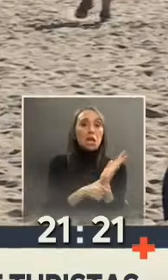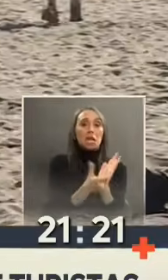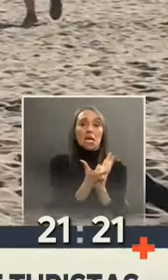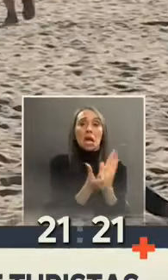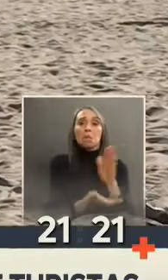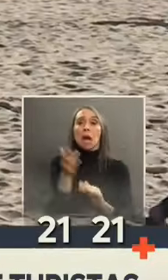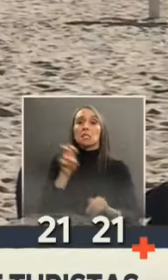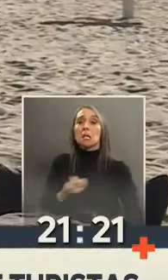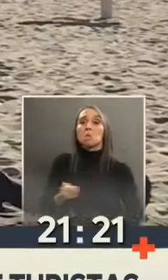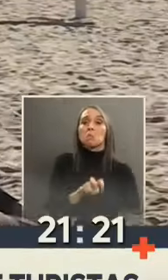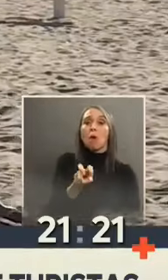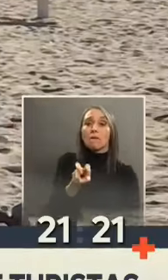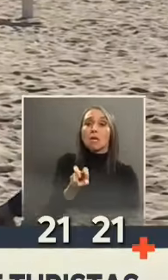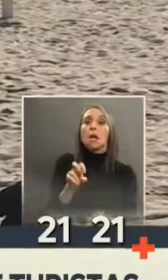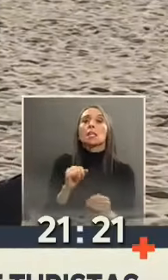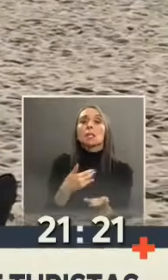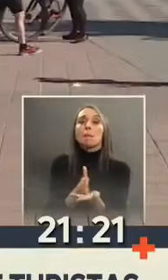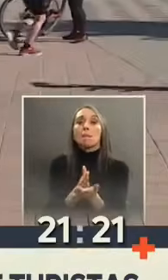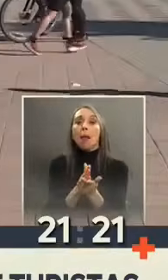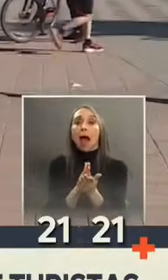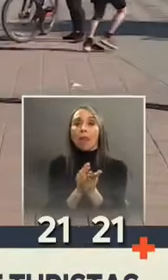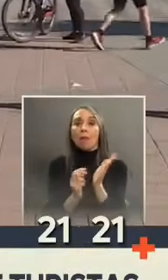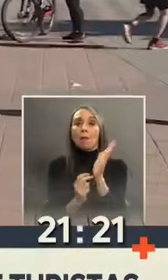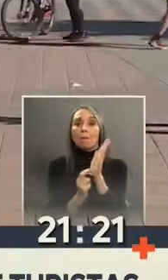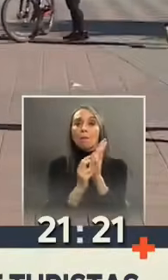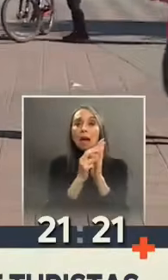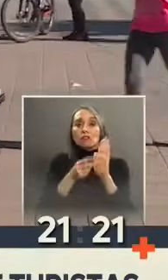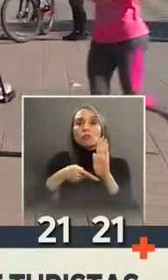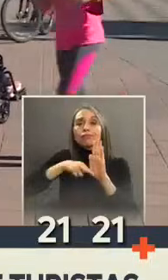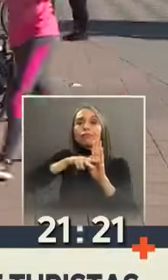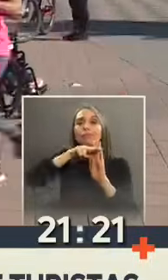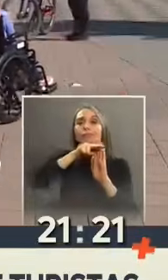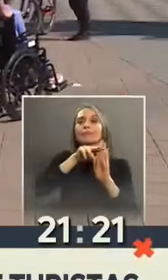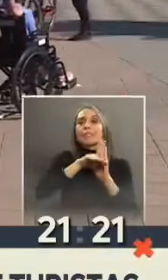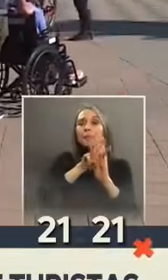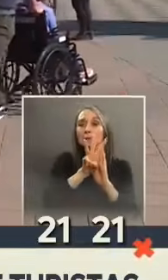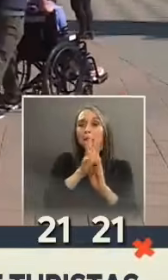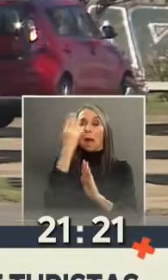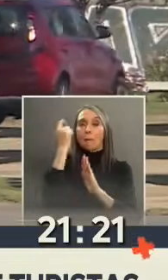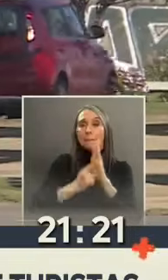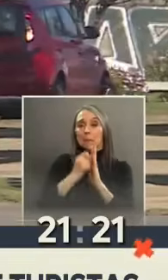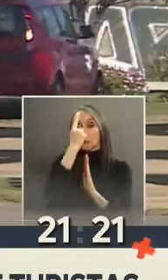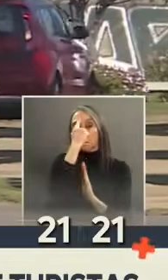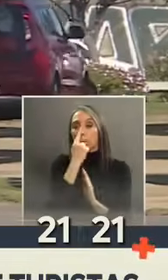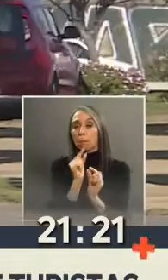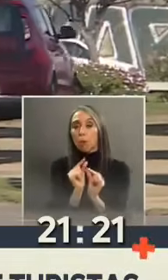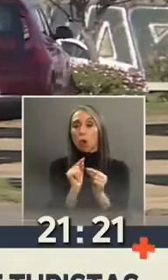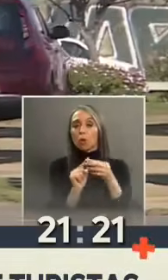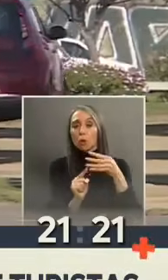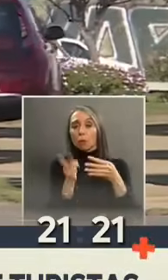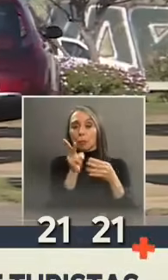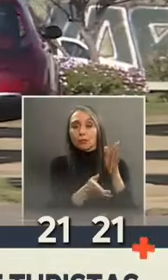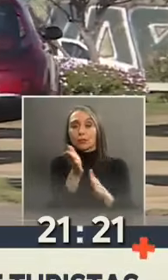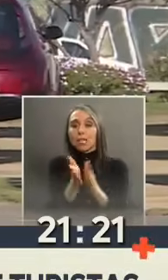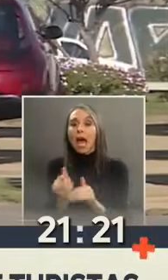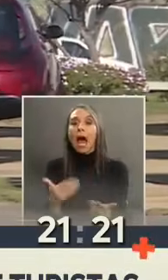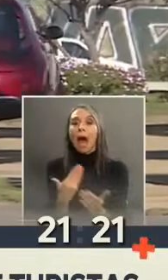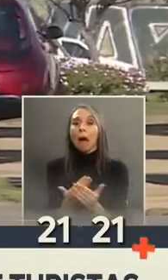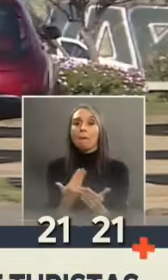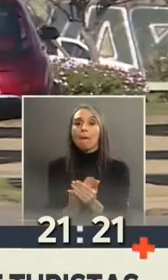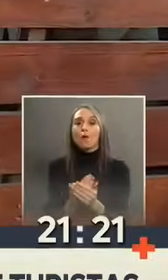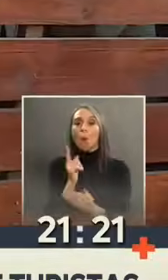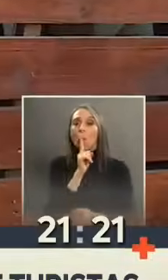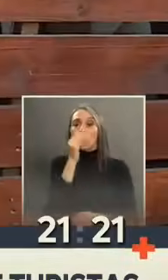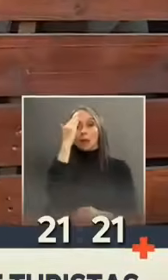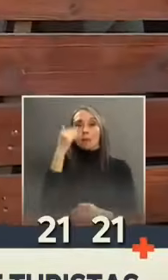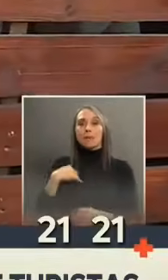paso a paso. Visitantes que están repletando las calles luego de meses de poco flujo y movilidad restringida. Andamos aprovechando los últimos días de vacaciones